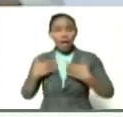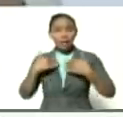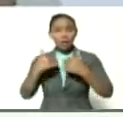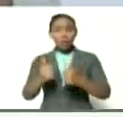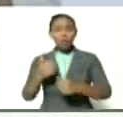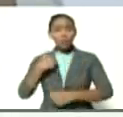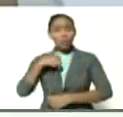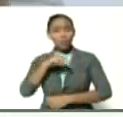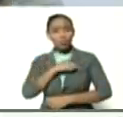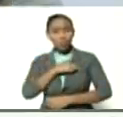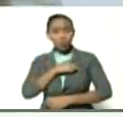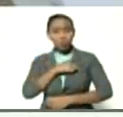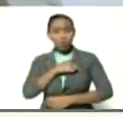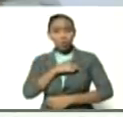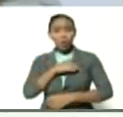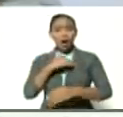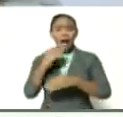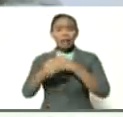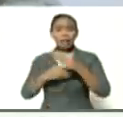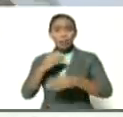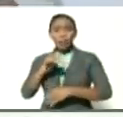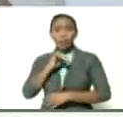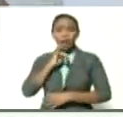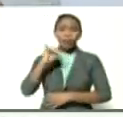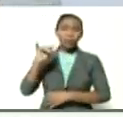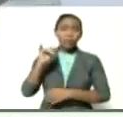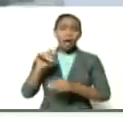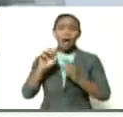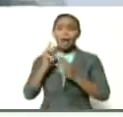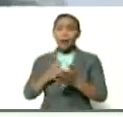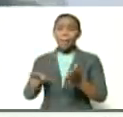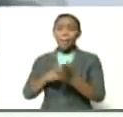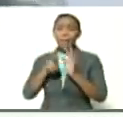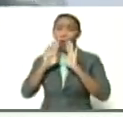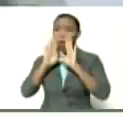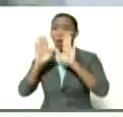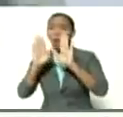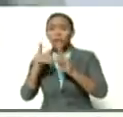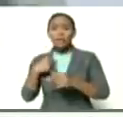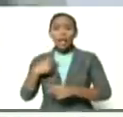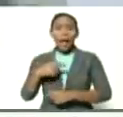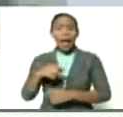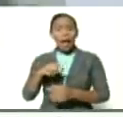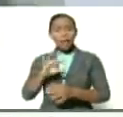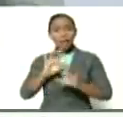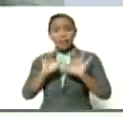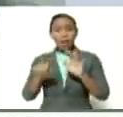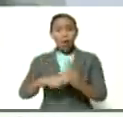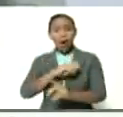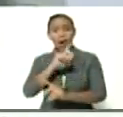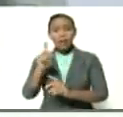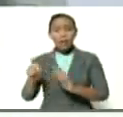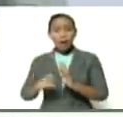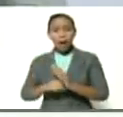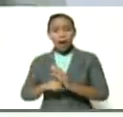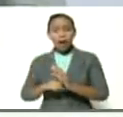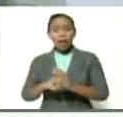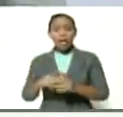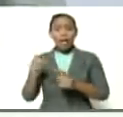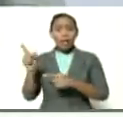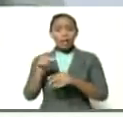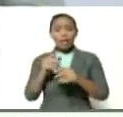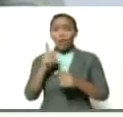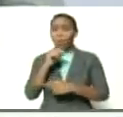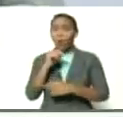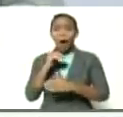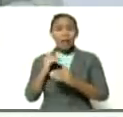Y nosotros nos hacemos eco de las denuncias del secretario general Antonio Guterres sobre la desigualdad que está